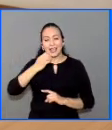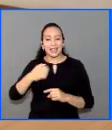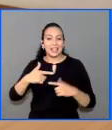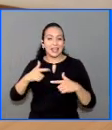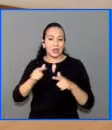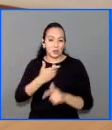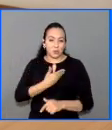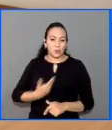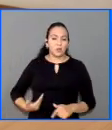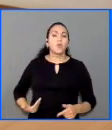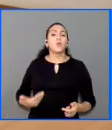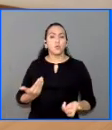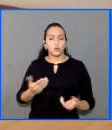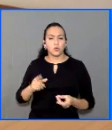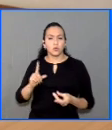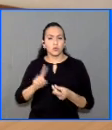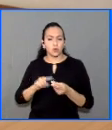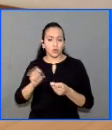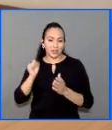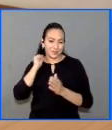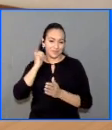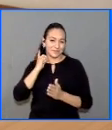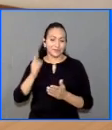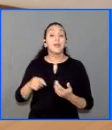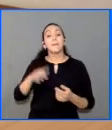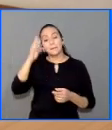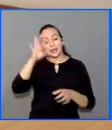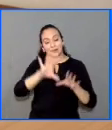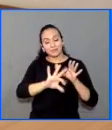del proceso de selección de candidatos a